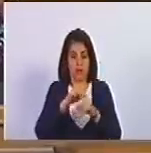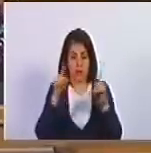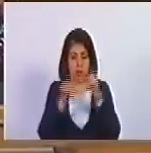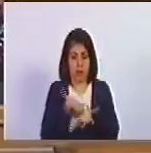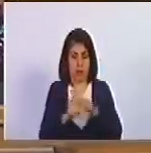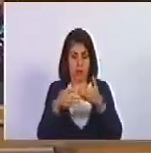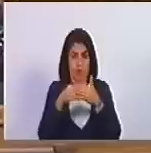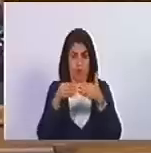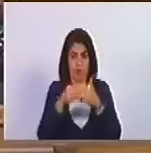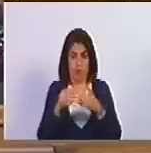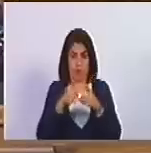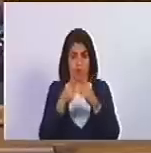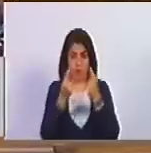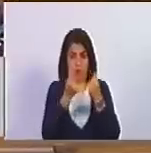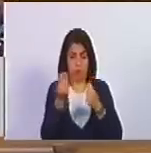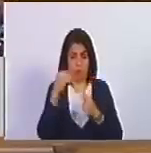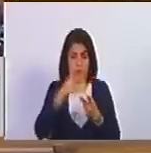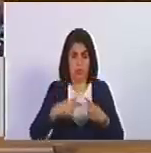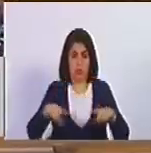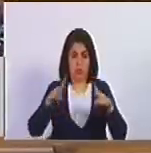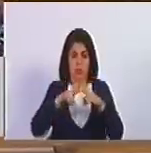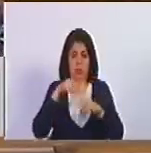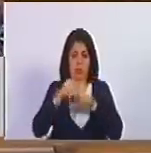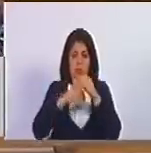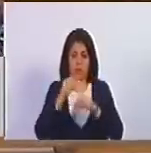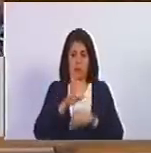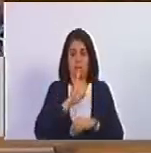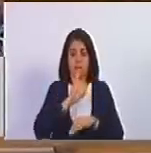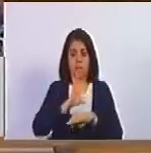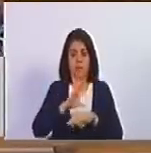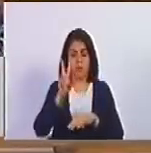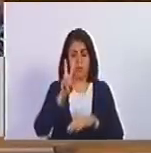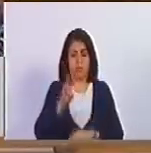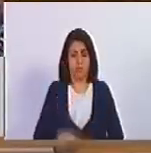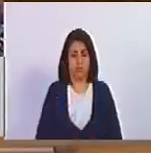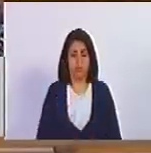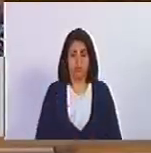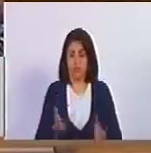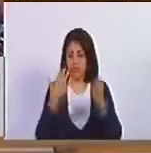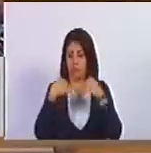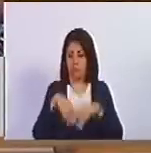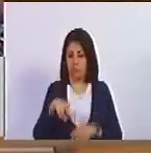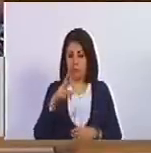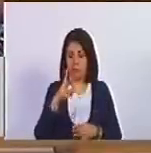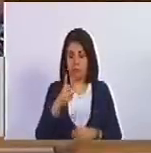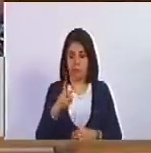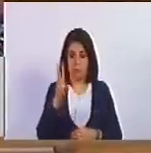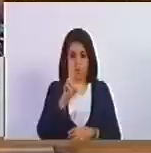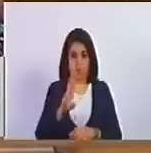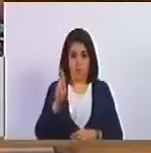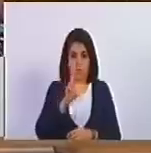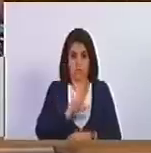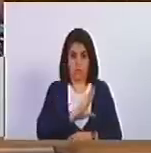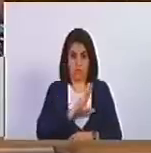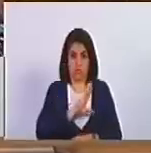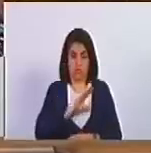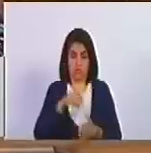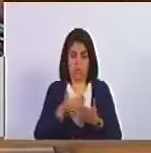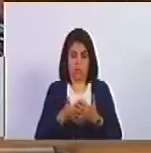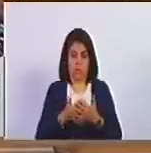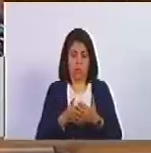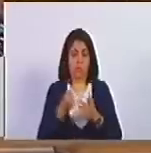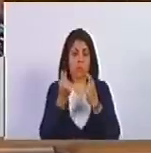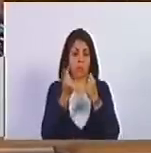oficial de la moneda de mayor valor publicado por el Banco Central de Venezuela. 2. Uso particular hasta un monto